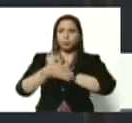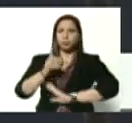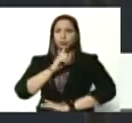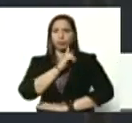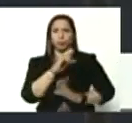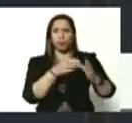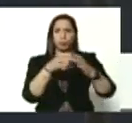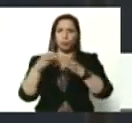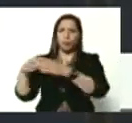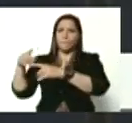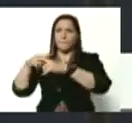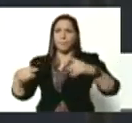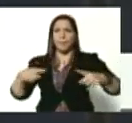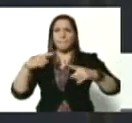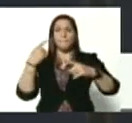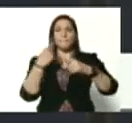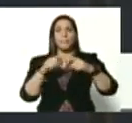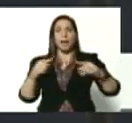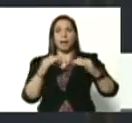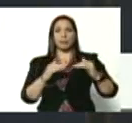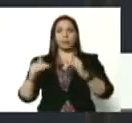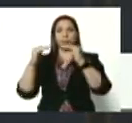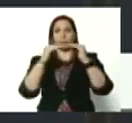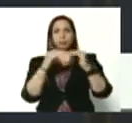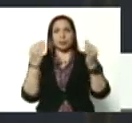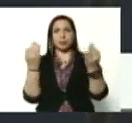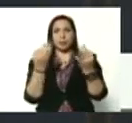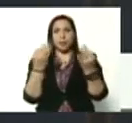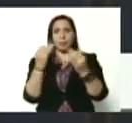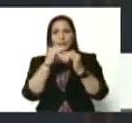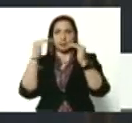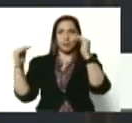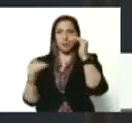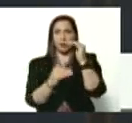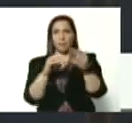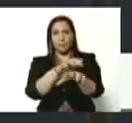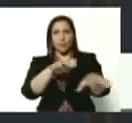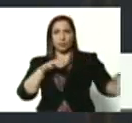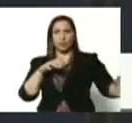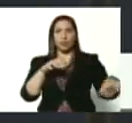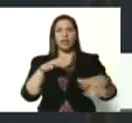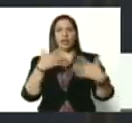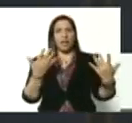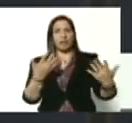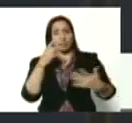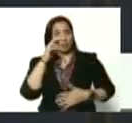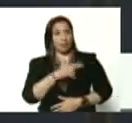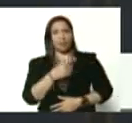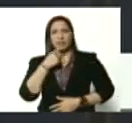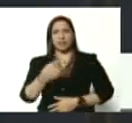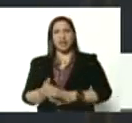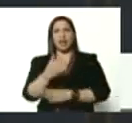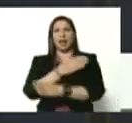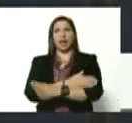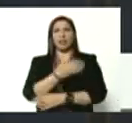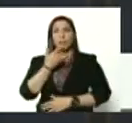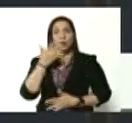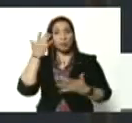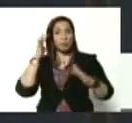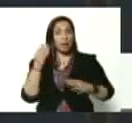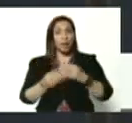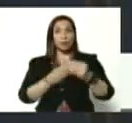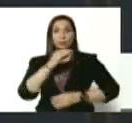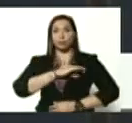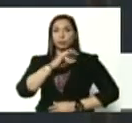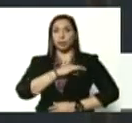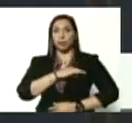sectores medios para igualar siempre hacia abajo en la miseria de las grandes mayorías eso era lo que ellos decían que intentaría hacer el socialismo